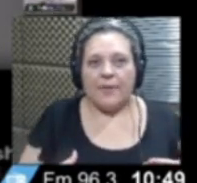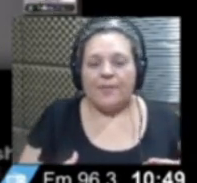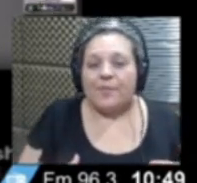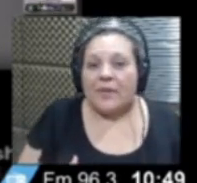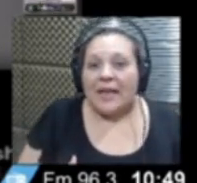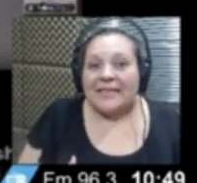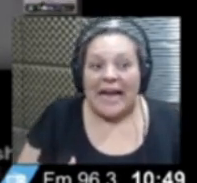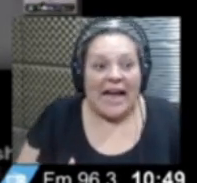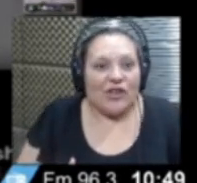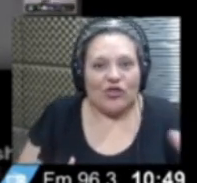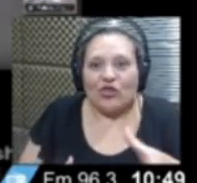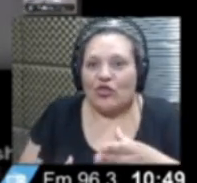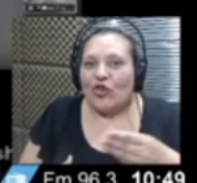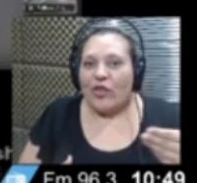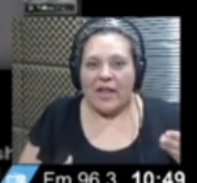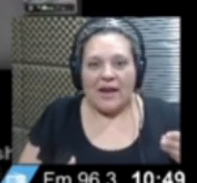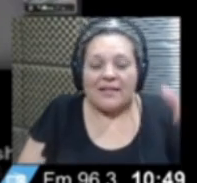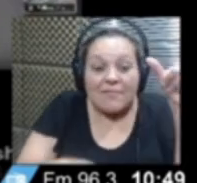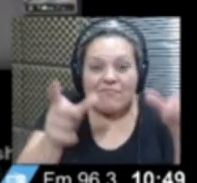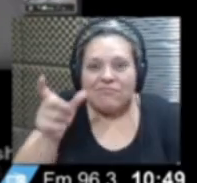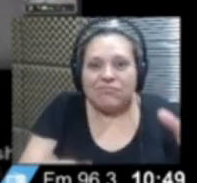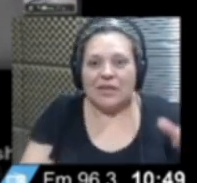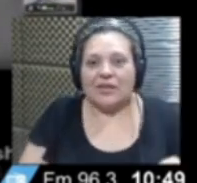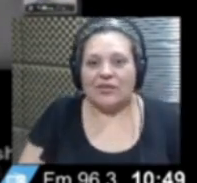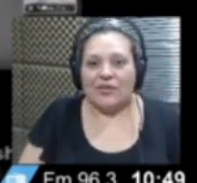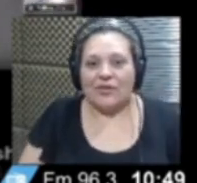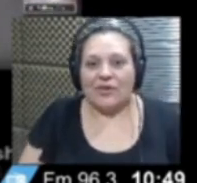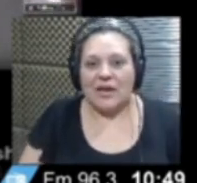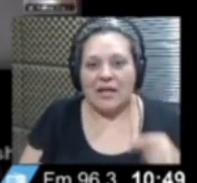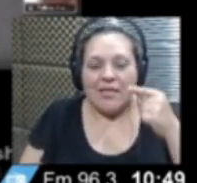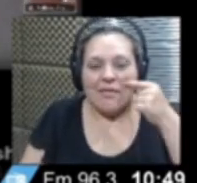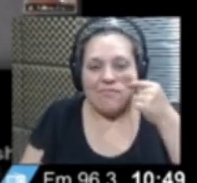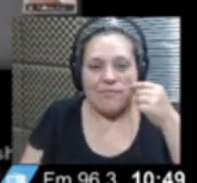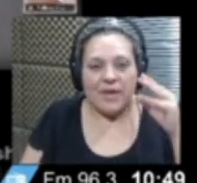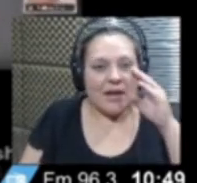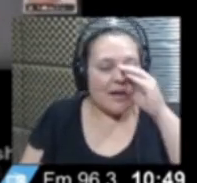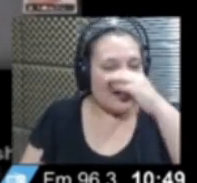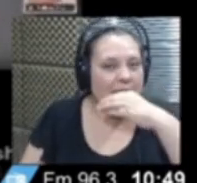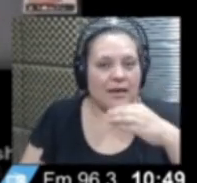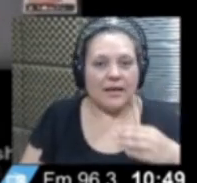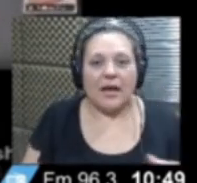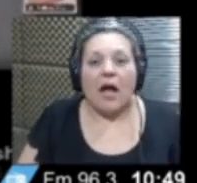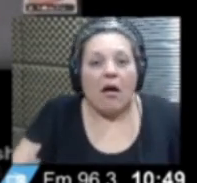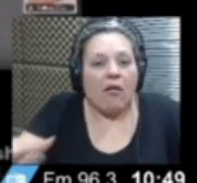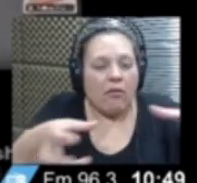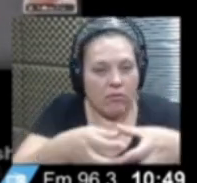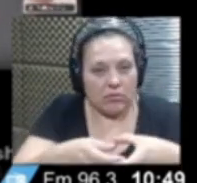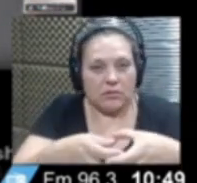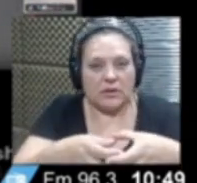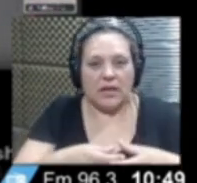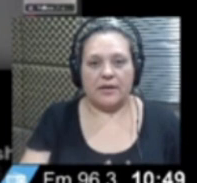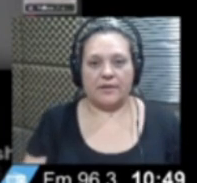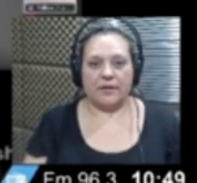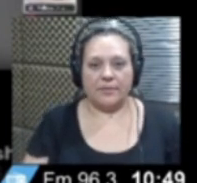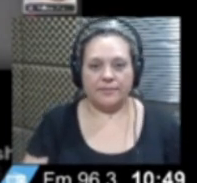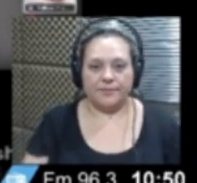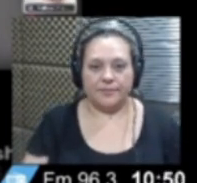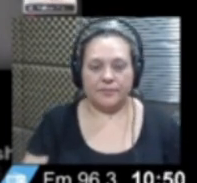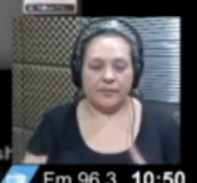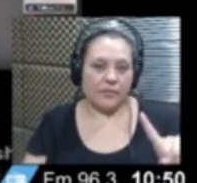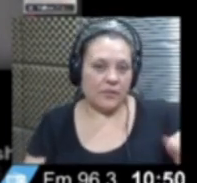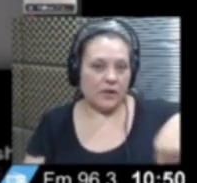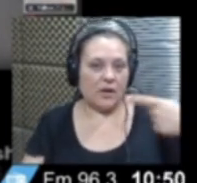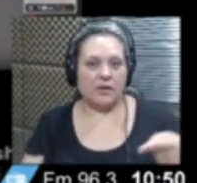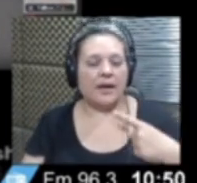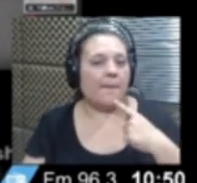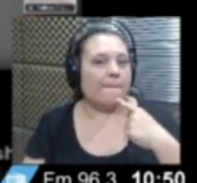esas autoridades de tu movimiento, que también haya una mujer pronto. Leti, querida, para finalizar, entiendo que hace muy poquito